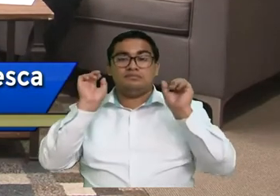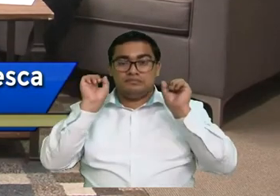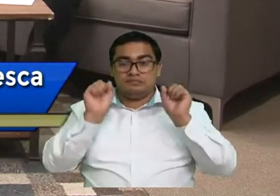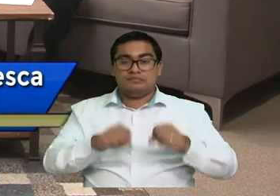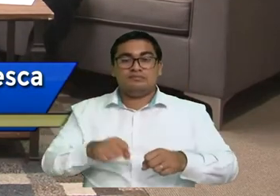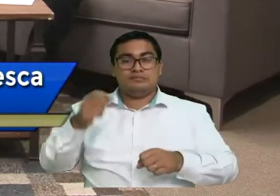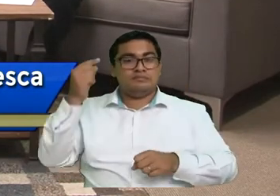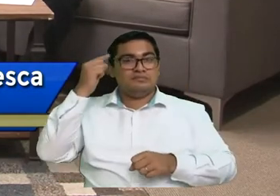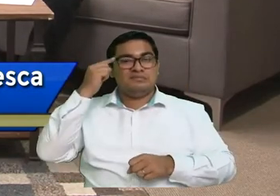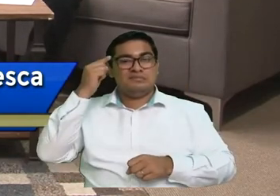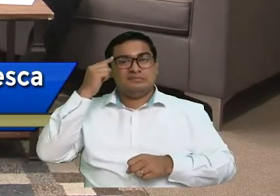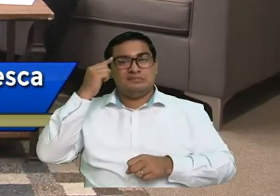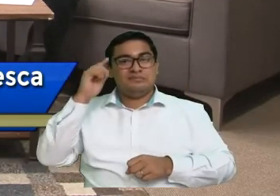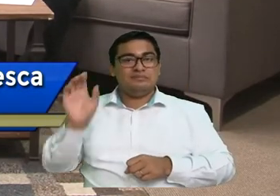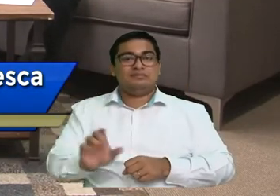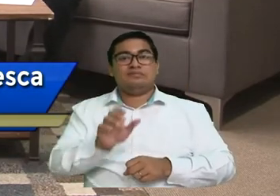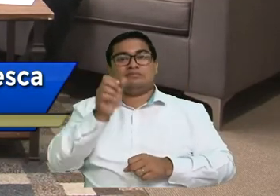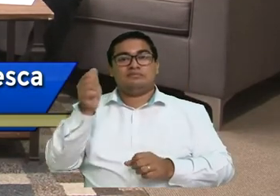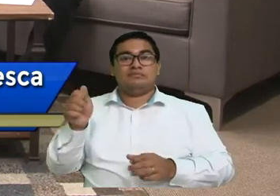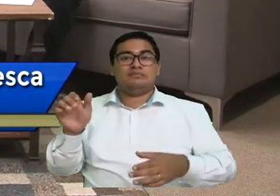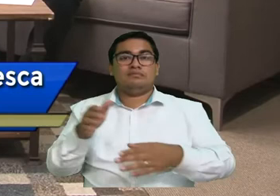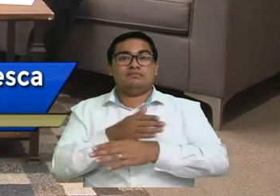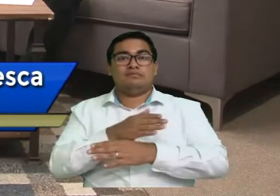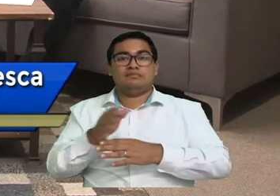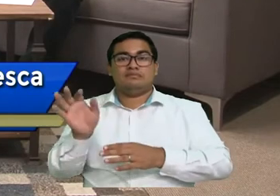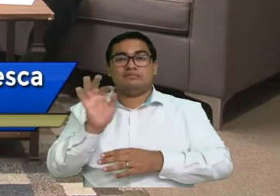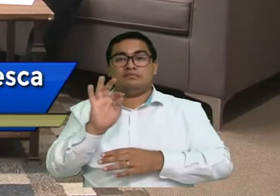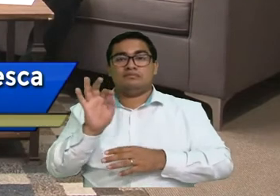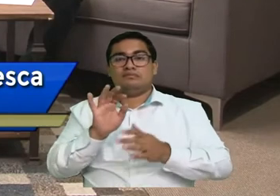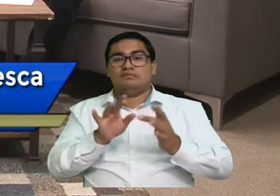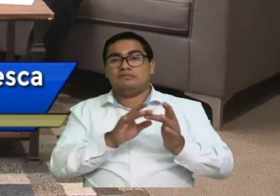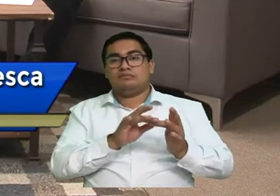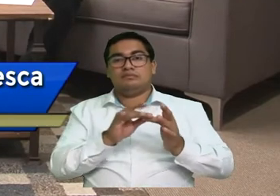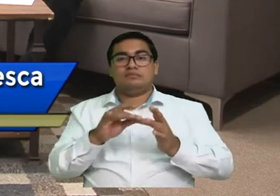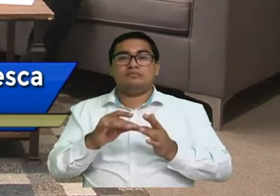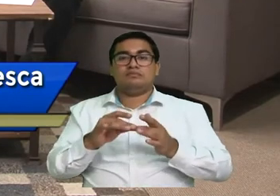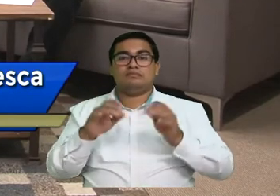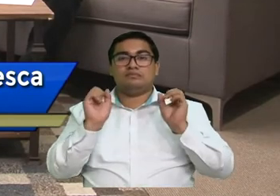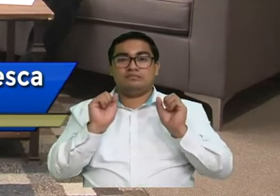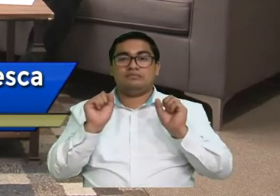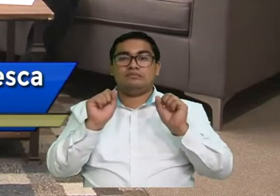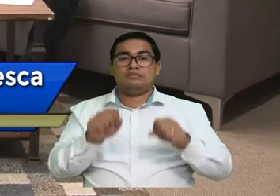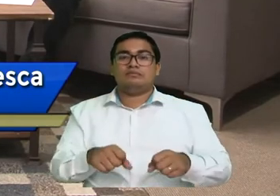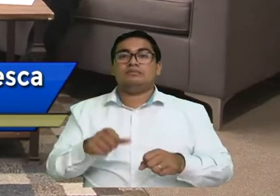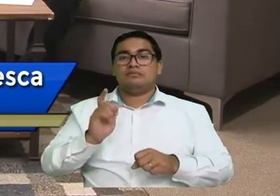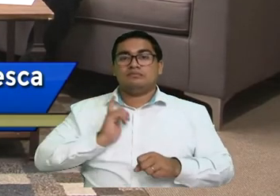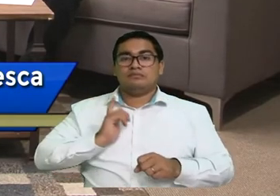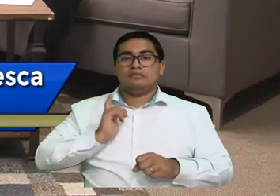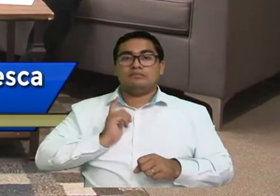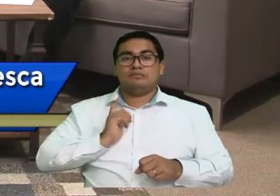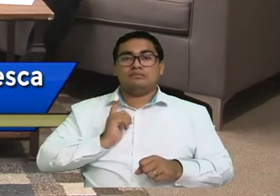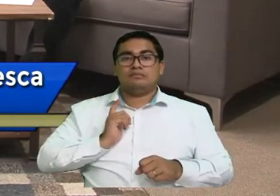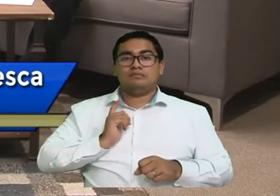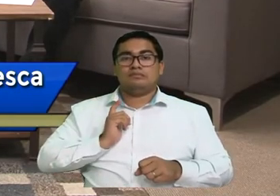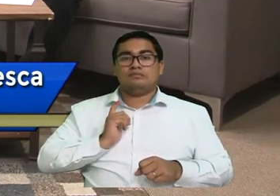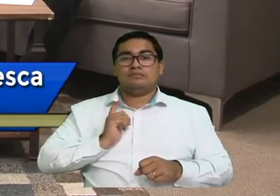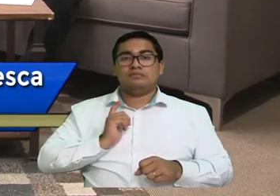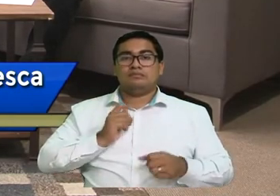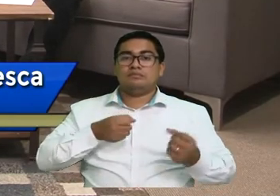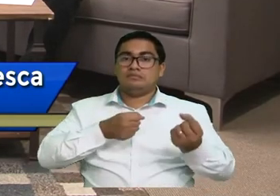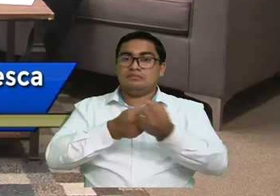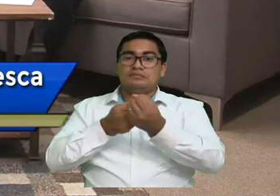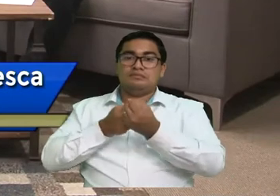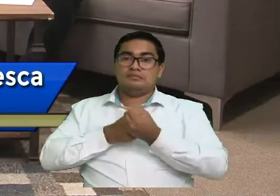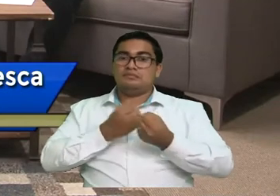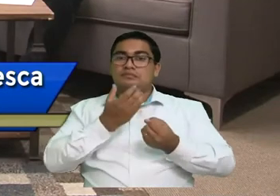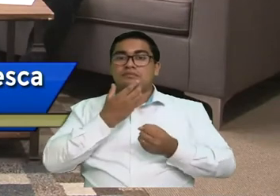que en otras alternativas, claro, en otras especializaciones que pueda tener. Estamos apoyándolos a